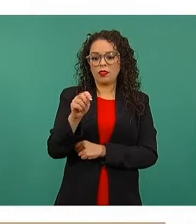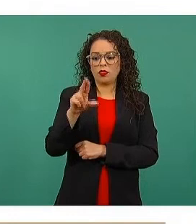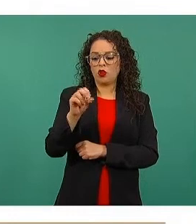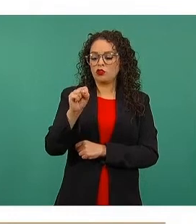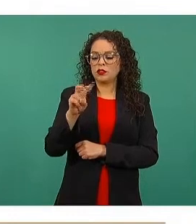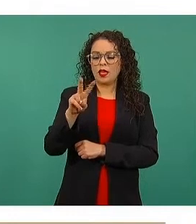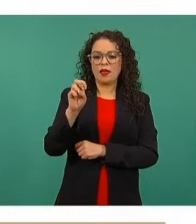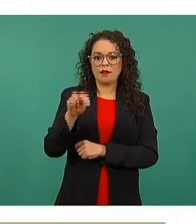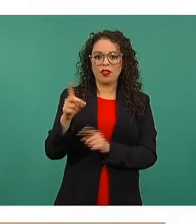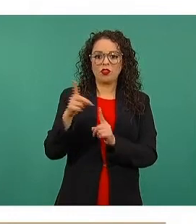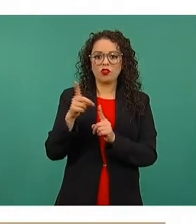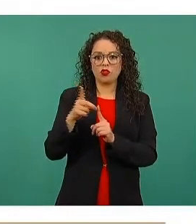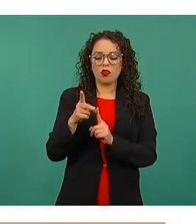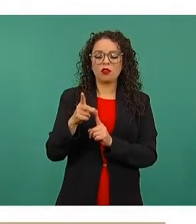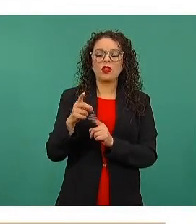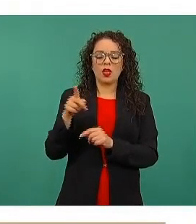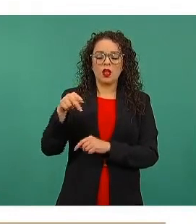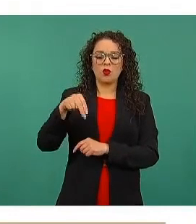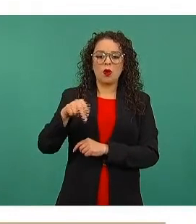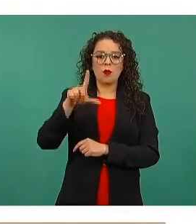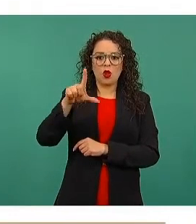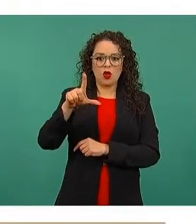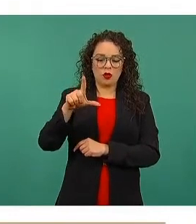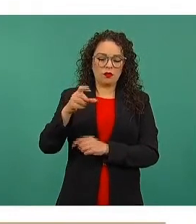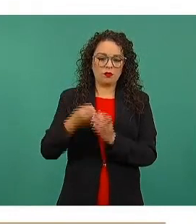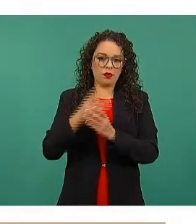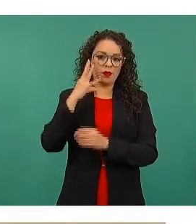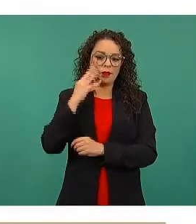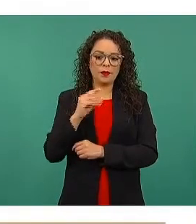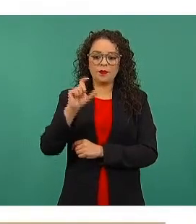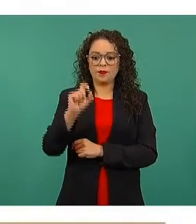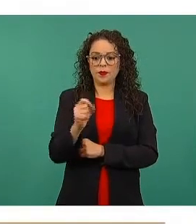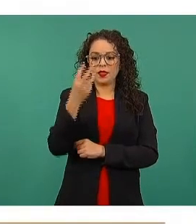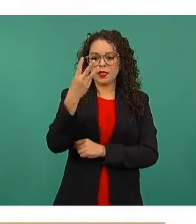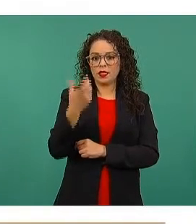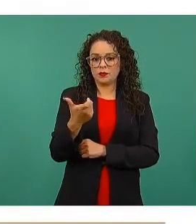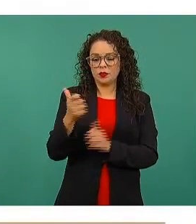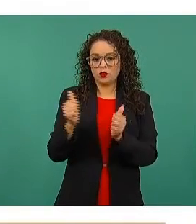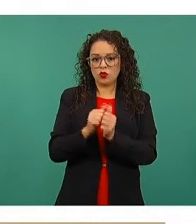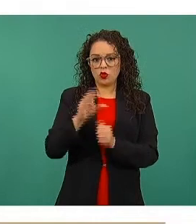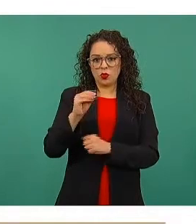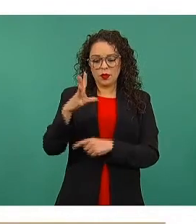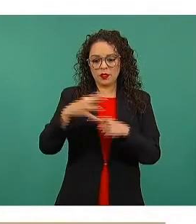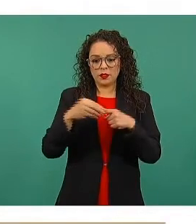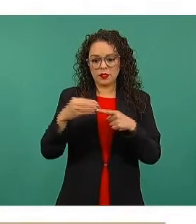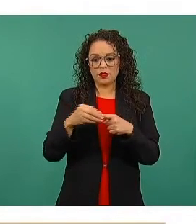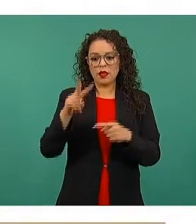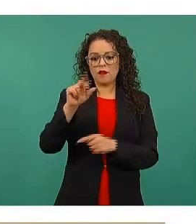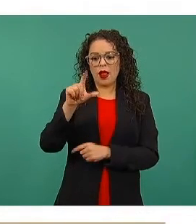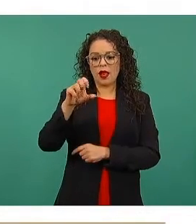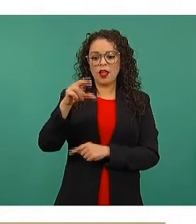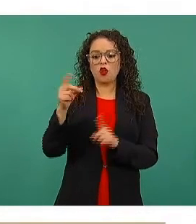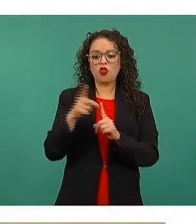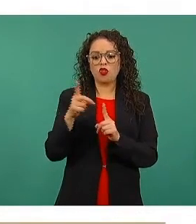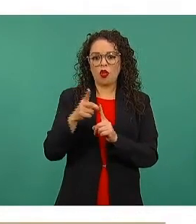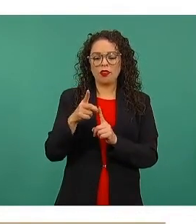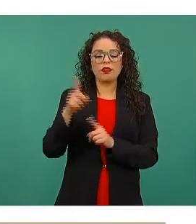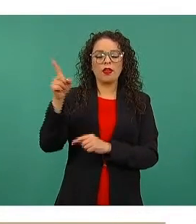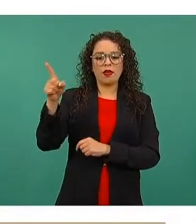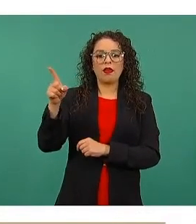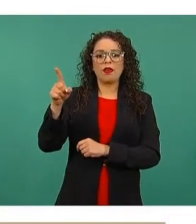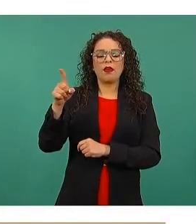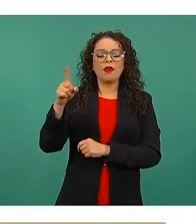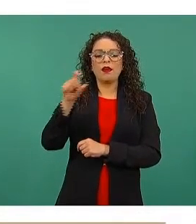San Pedro Garza García, Nuevo León, y 23 pesos con 95 centavos de Valero en Zapopan, en el estado